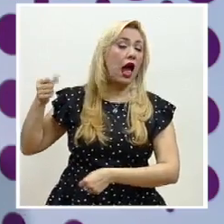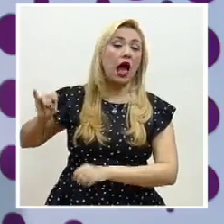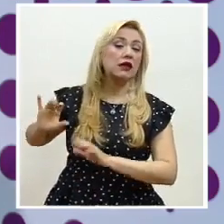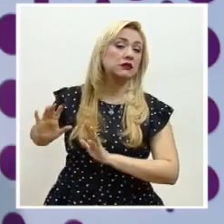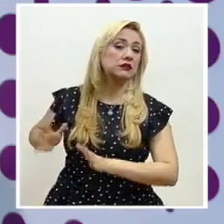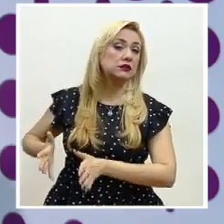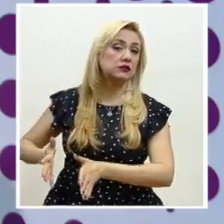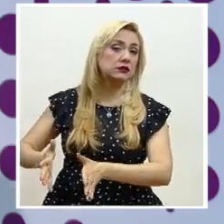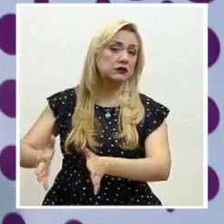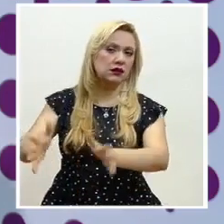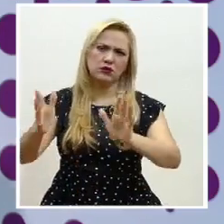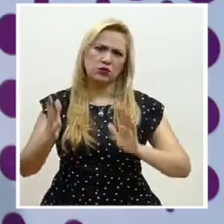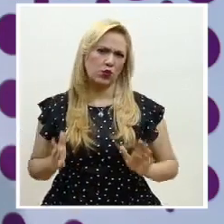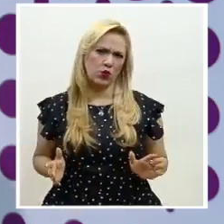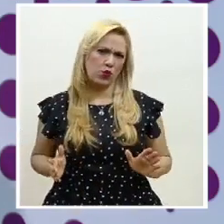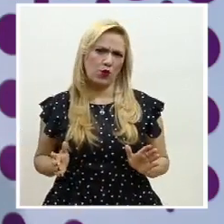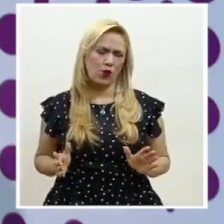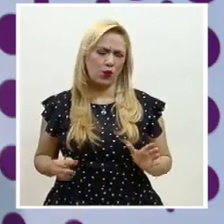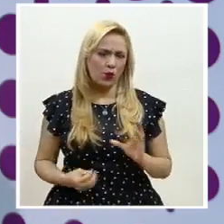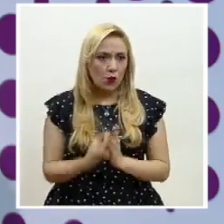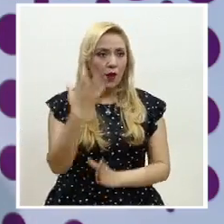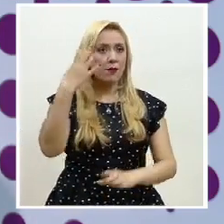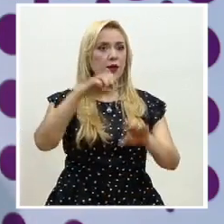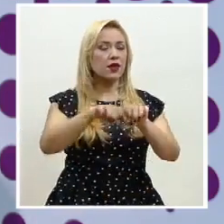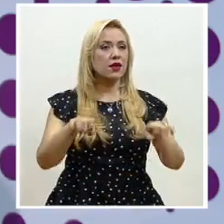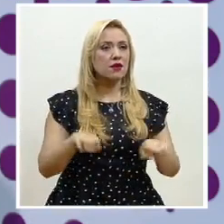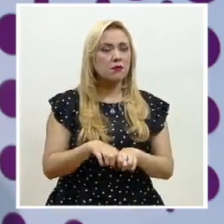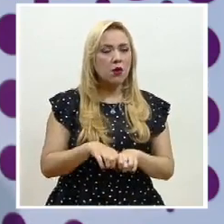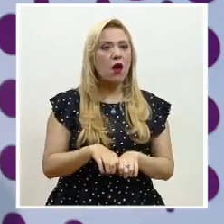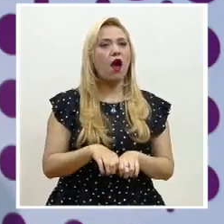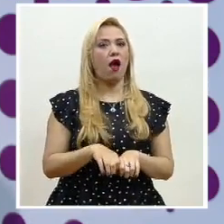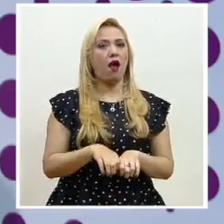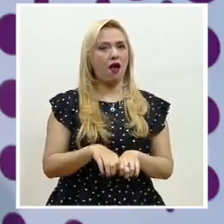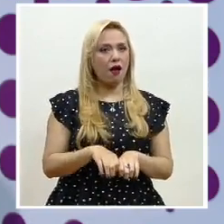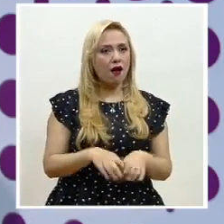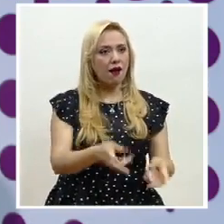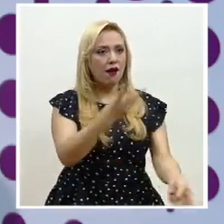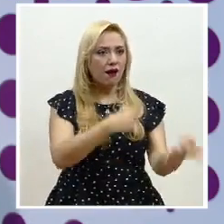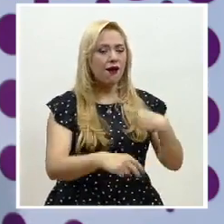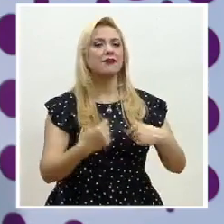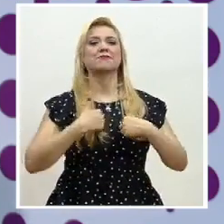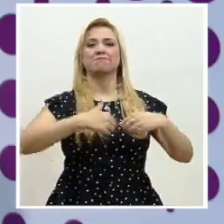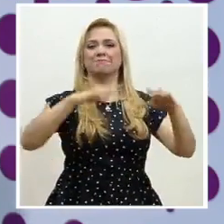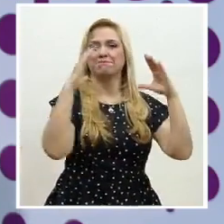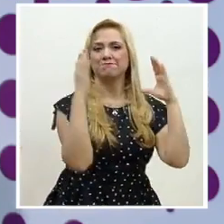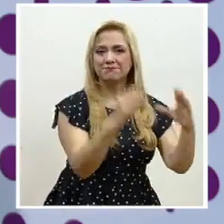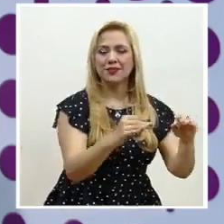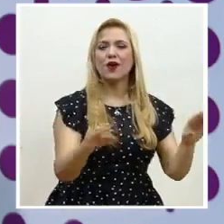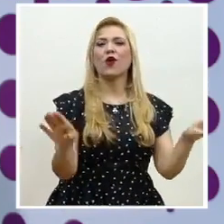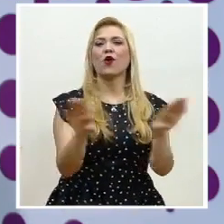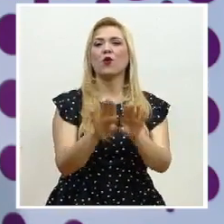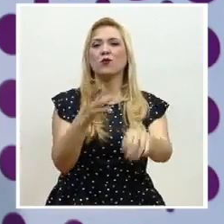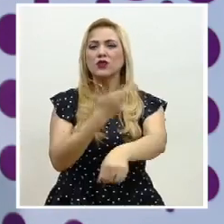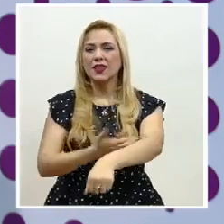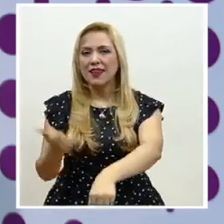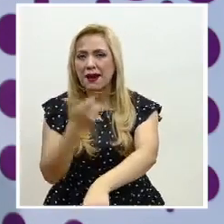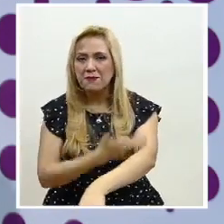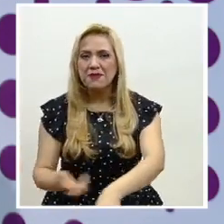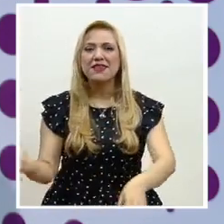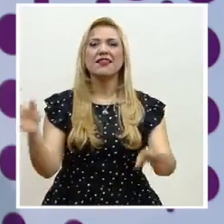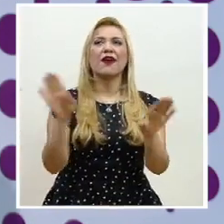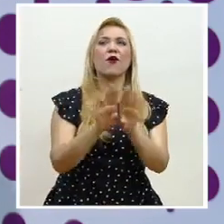las personas que se están integrando en un equipo de trabajo. Les enseñan desde luego dinámicas generales de la corte, cómo se tramitan las cosas, cuál